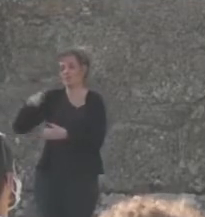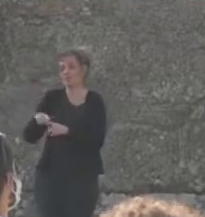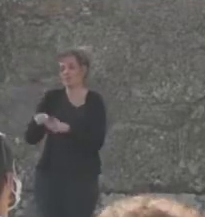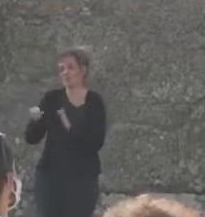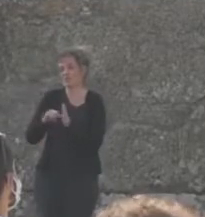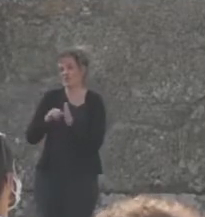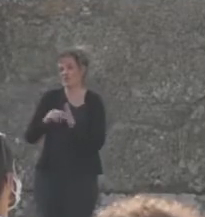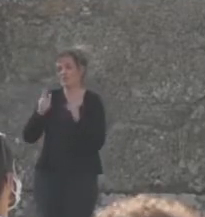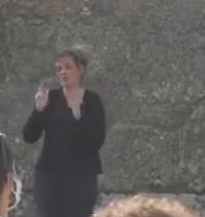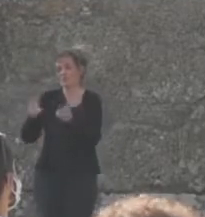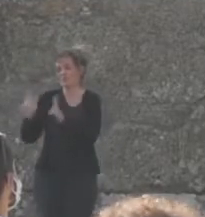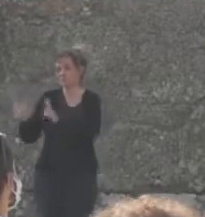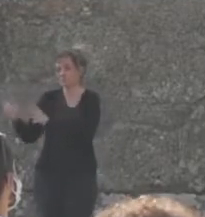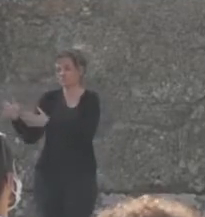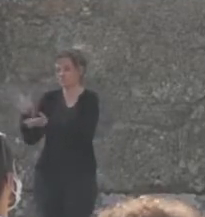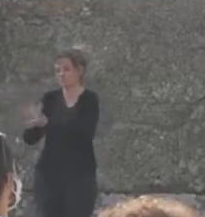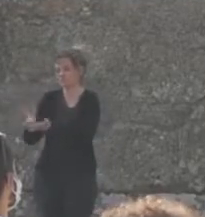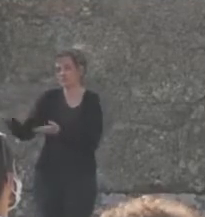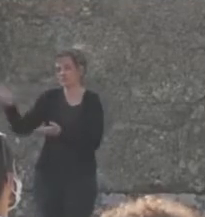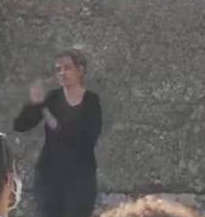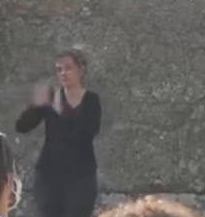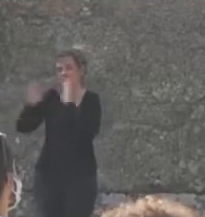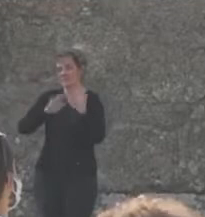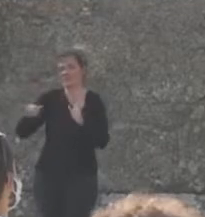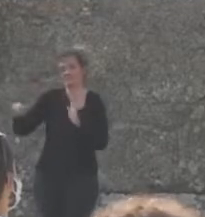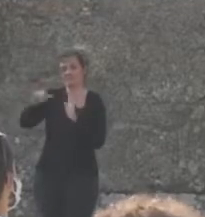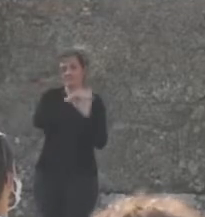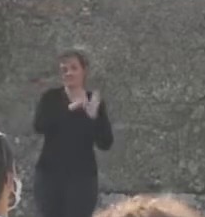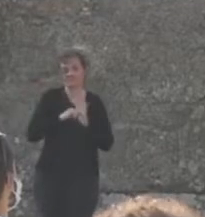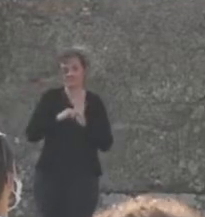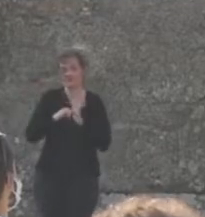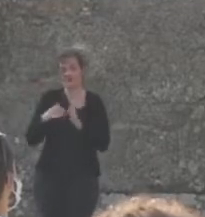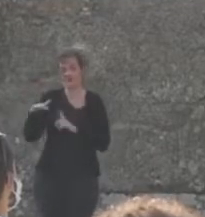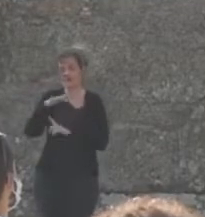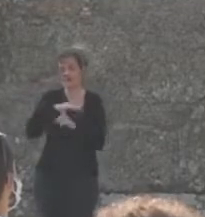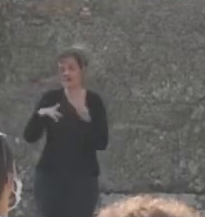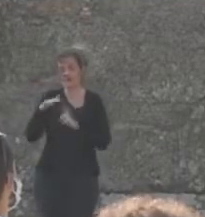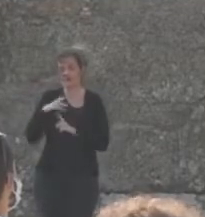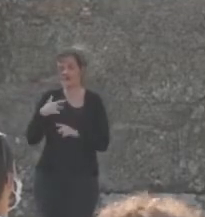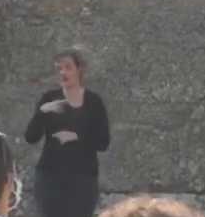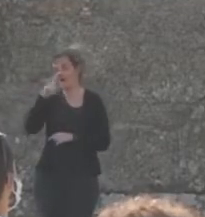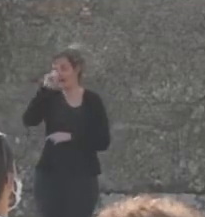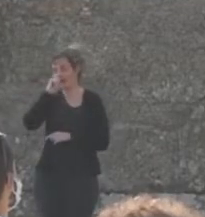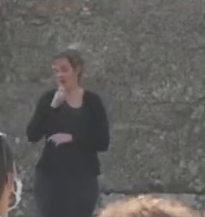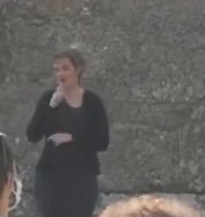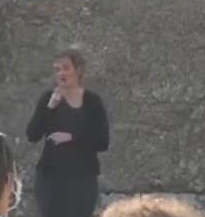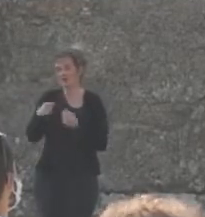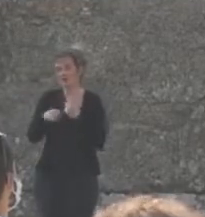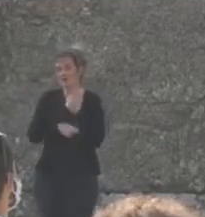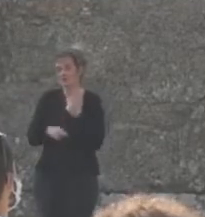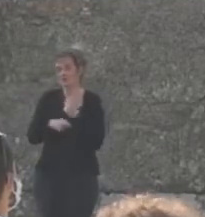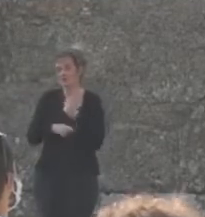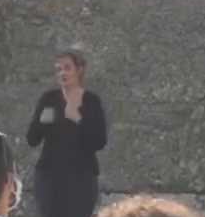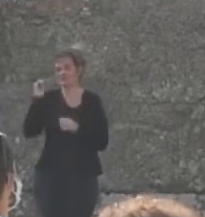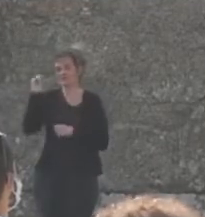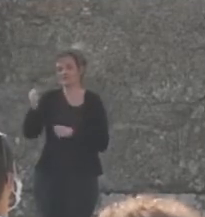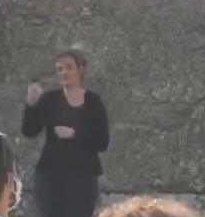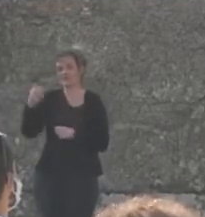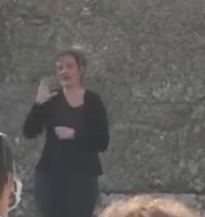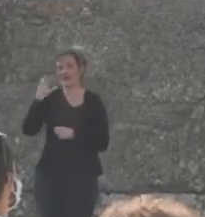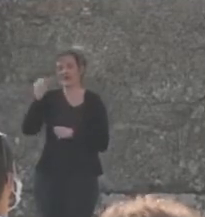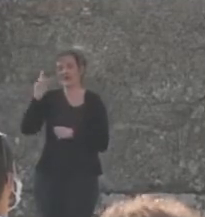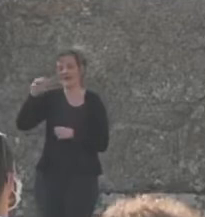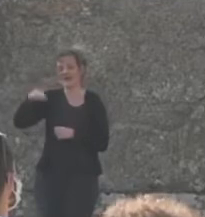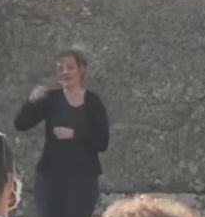os corpos en vida de veciños da contorna. En agosto recordamos o asesinato de Carmen Pesqueira, que hoxe ten unha praza na